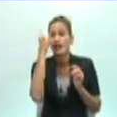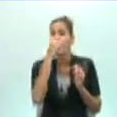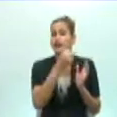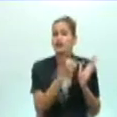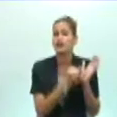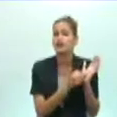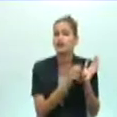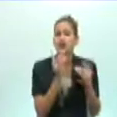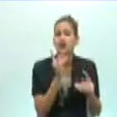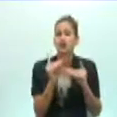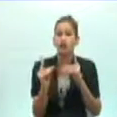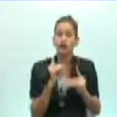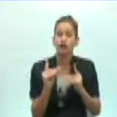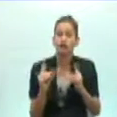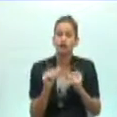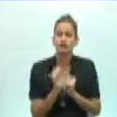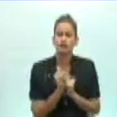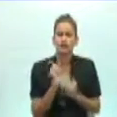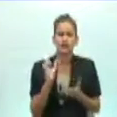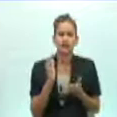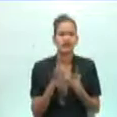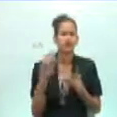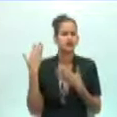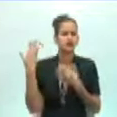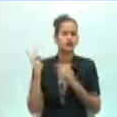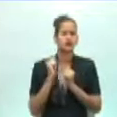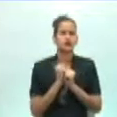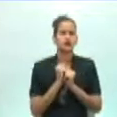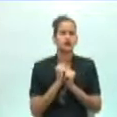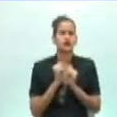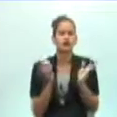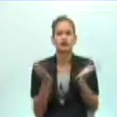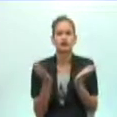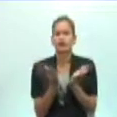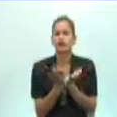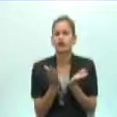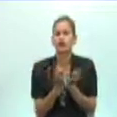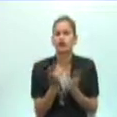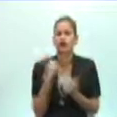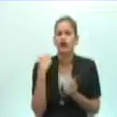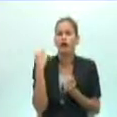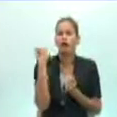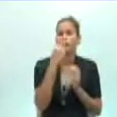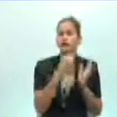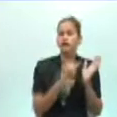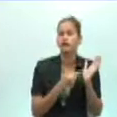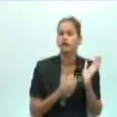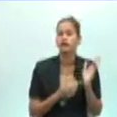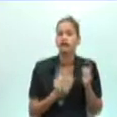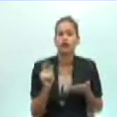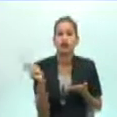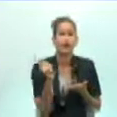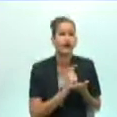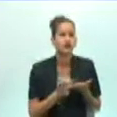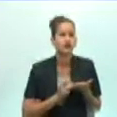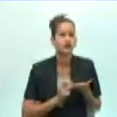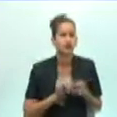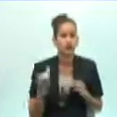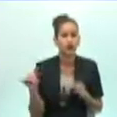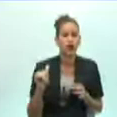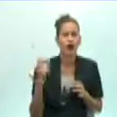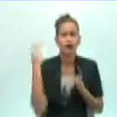encuentros anteriores hemos trabajado las características de la narración, al igual que la de la descripción.